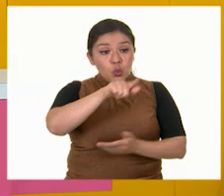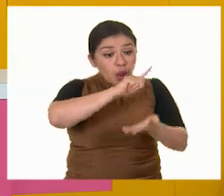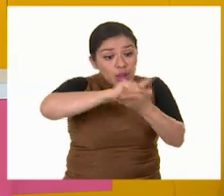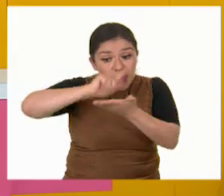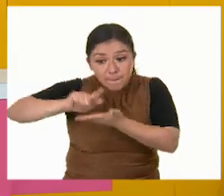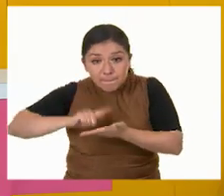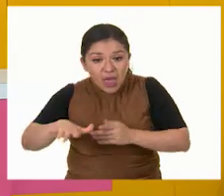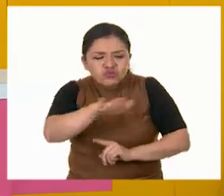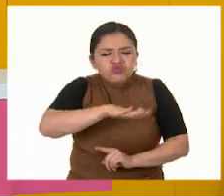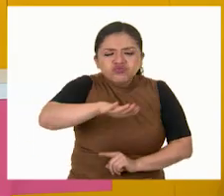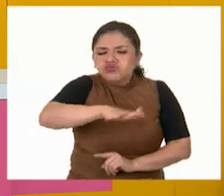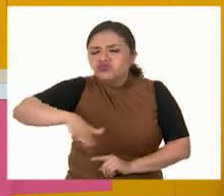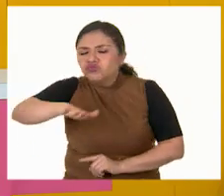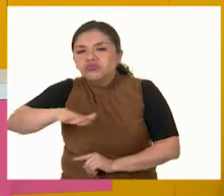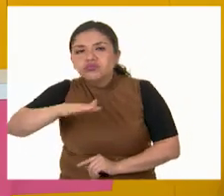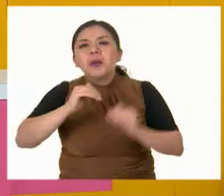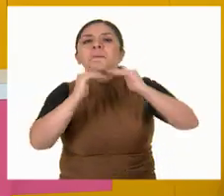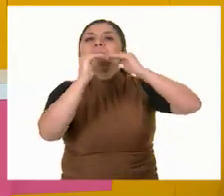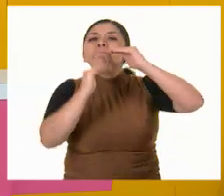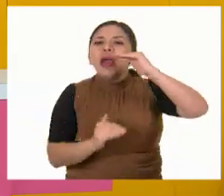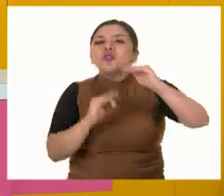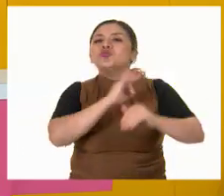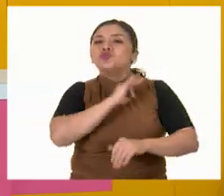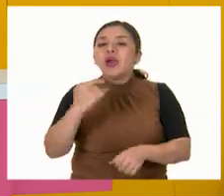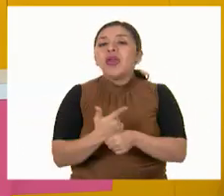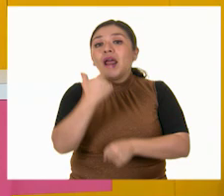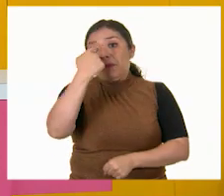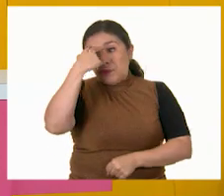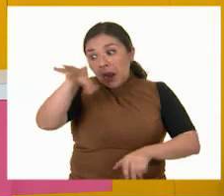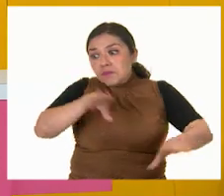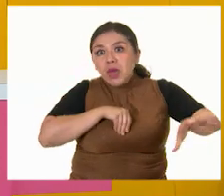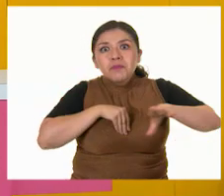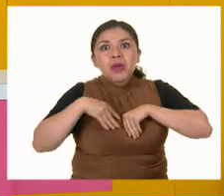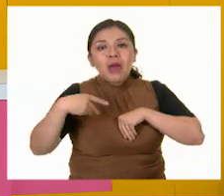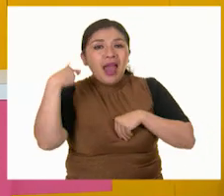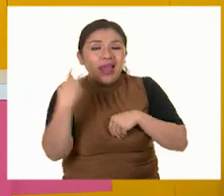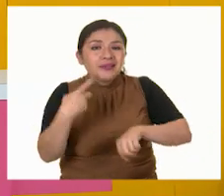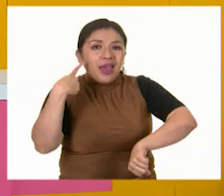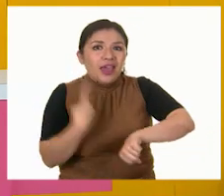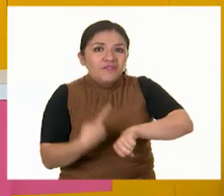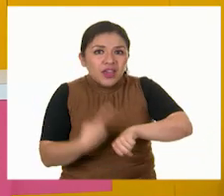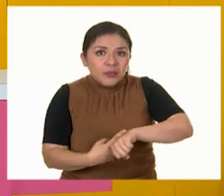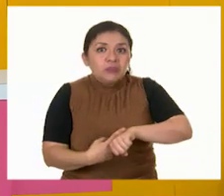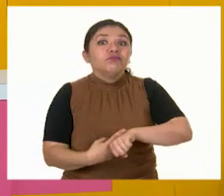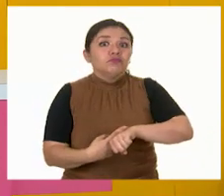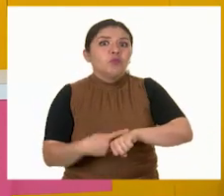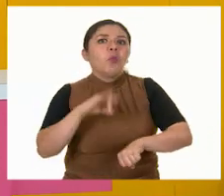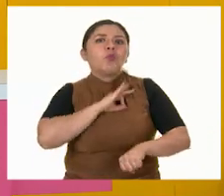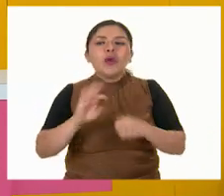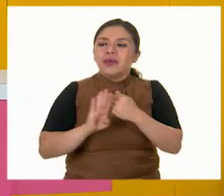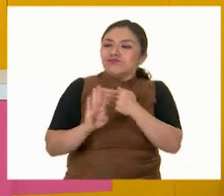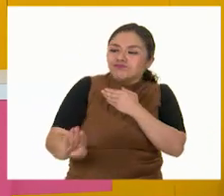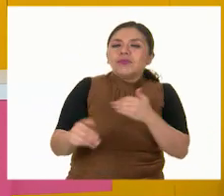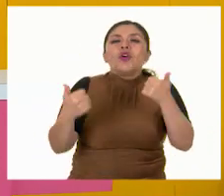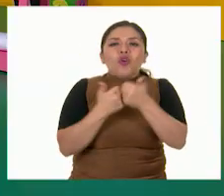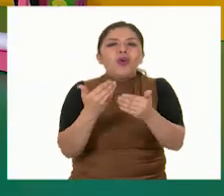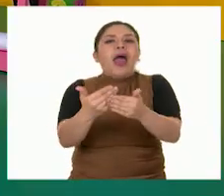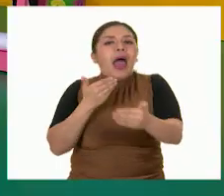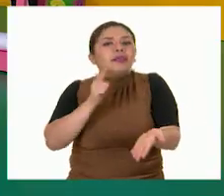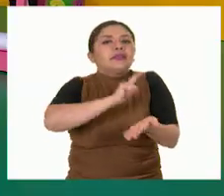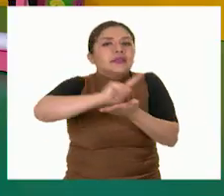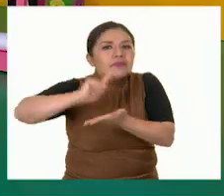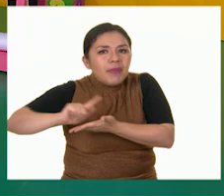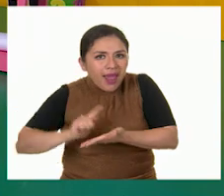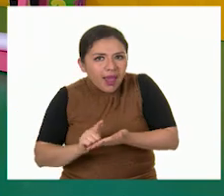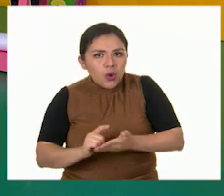las superficies, disminuimos los riesgos de contagiarnos de una enfermedad que pudimos prevenir con acciones de higiene y